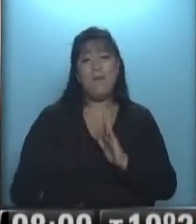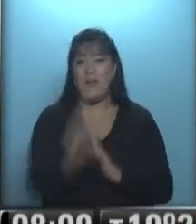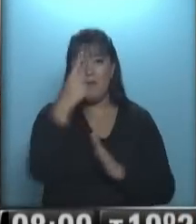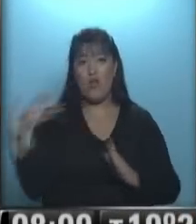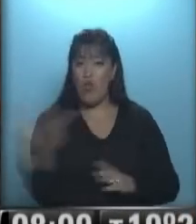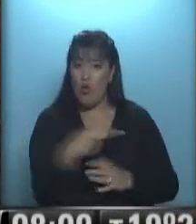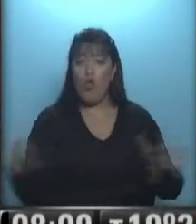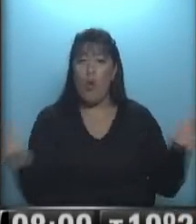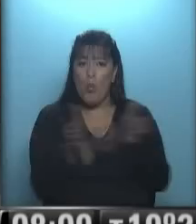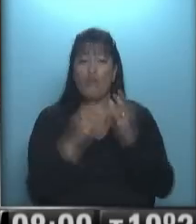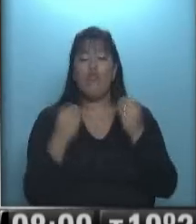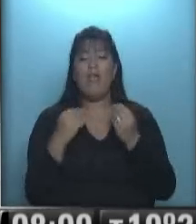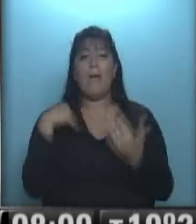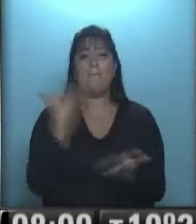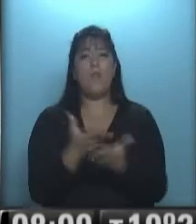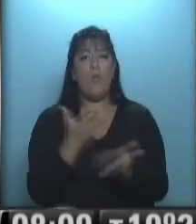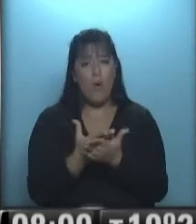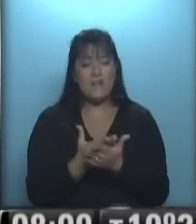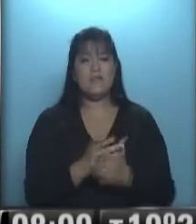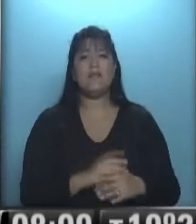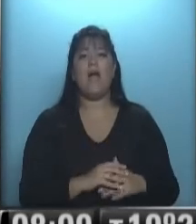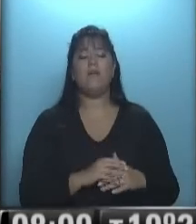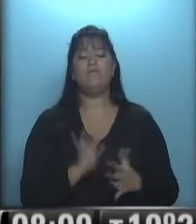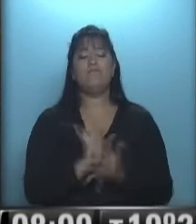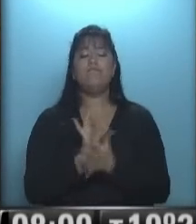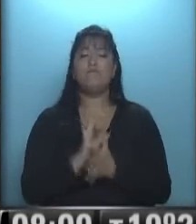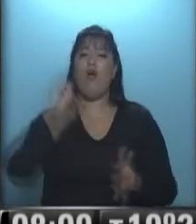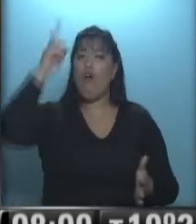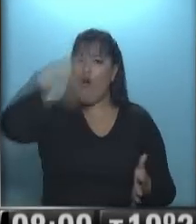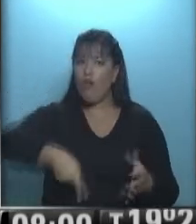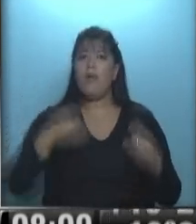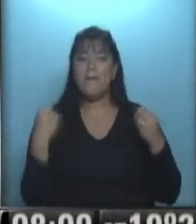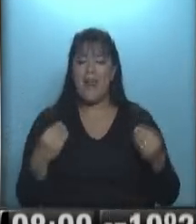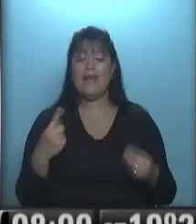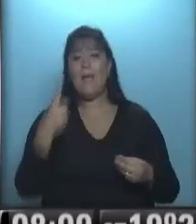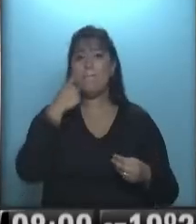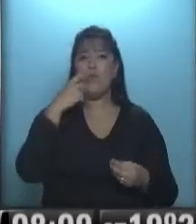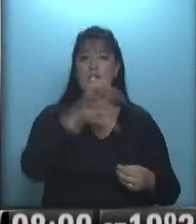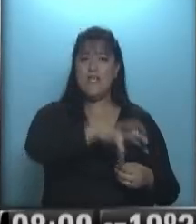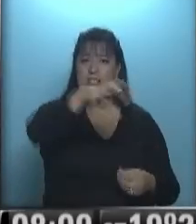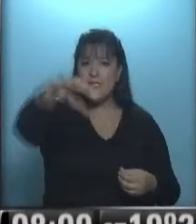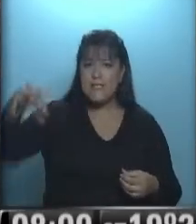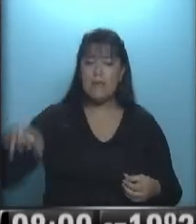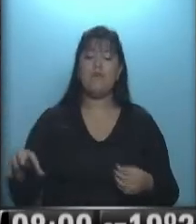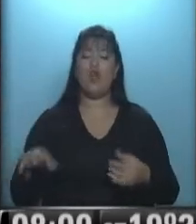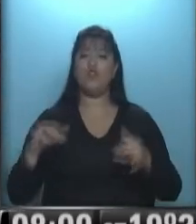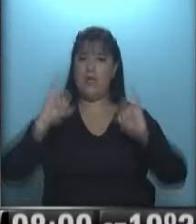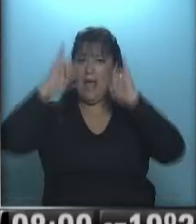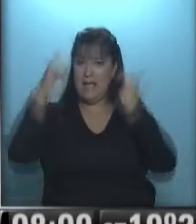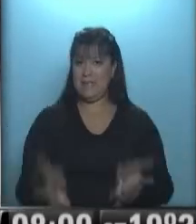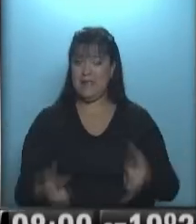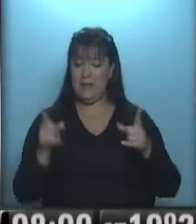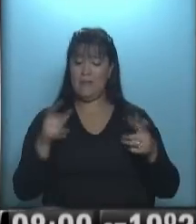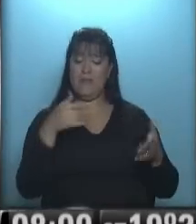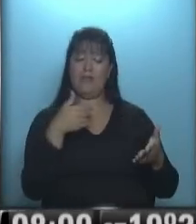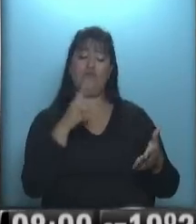una propuesta de ordenanza modelo para que los municipios adopten, obviamente les corresponde